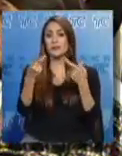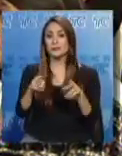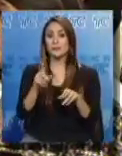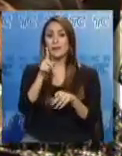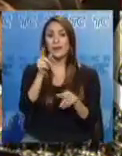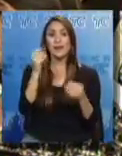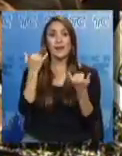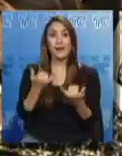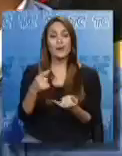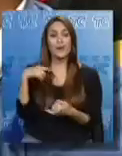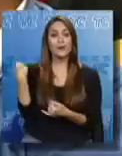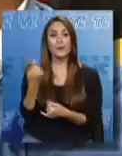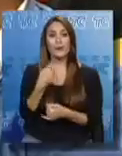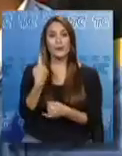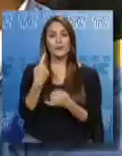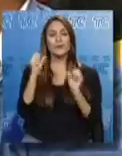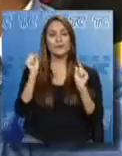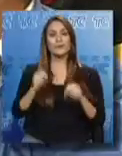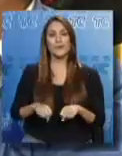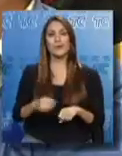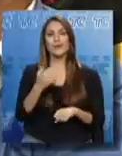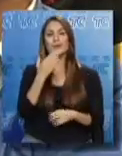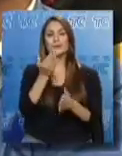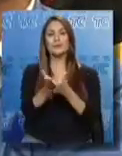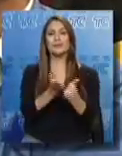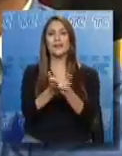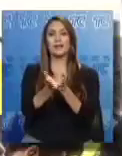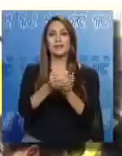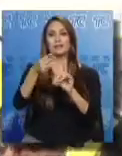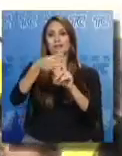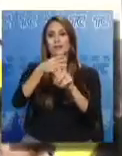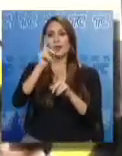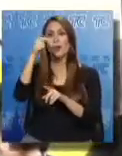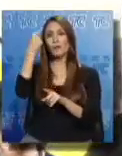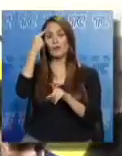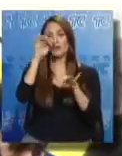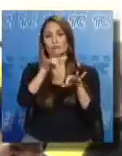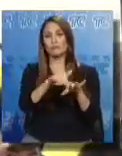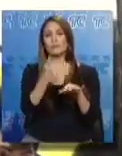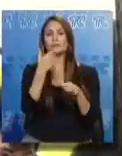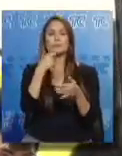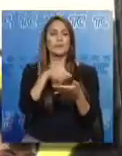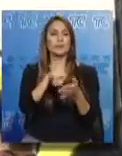de encuentro, los ecuatorianos pueden acceder a los servicios electrónicos gubernamentales como